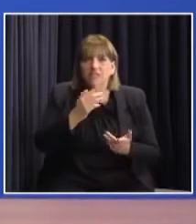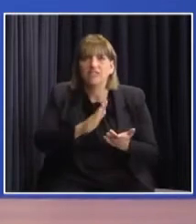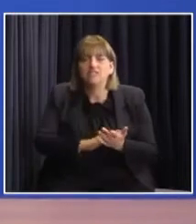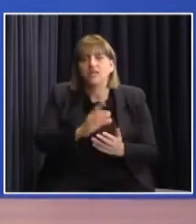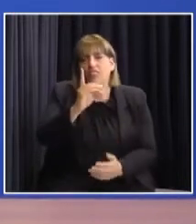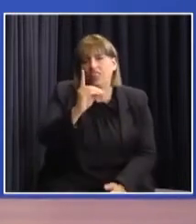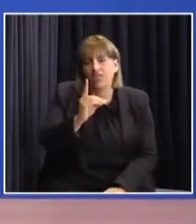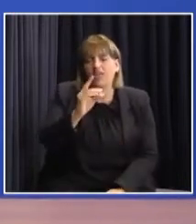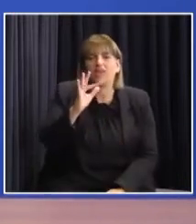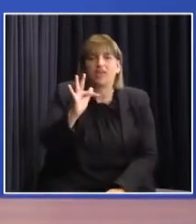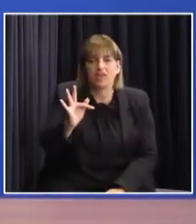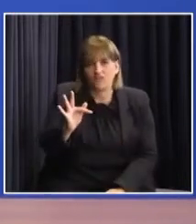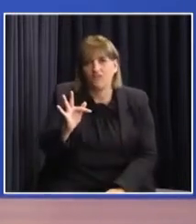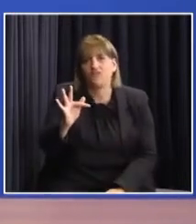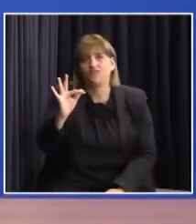DFS,